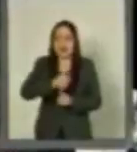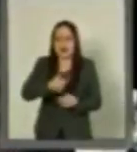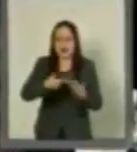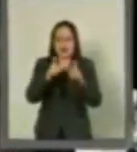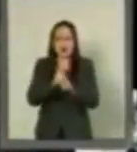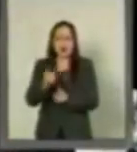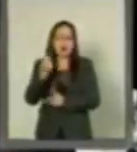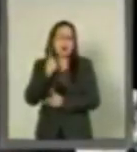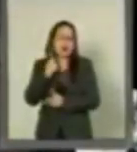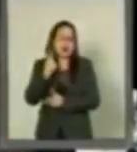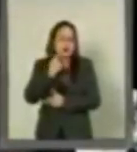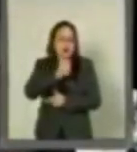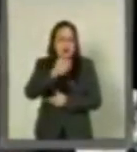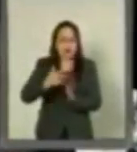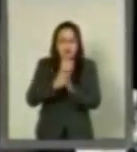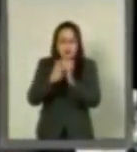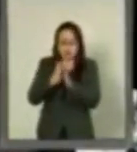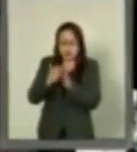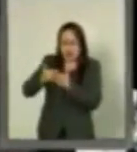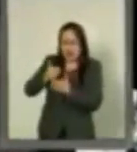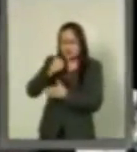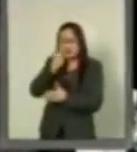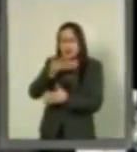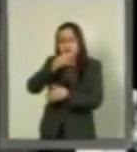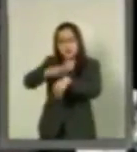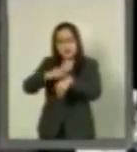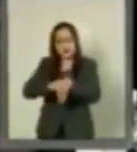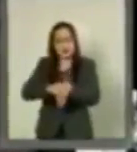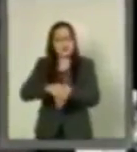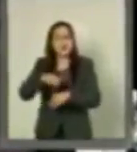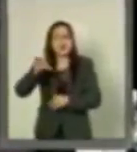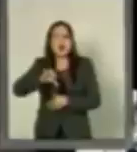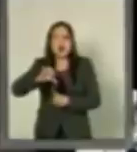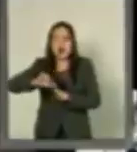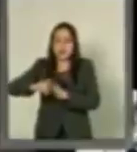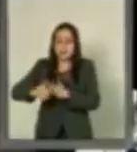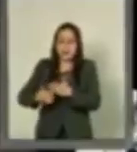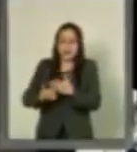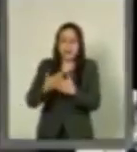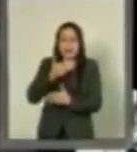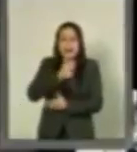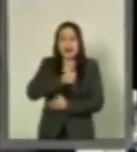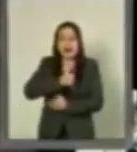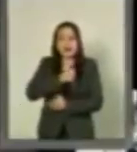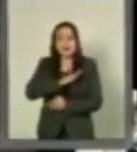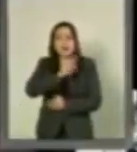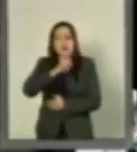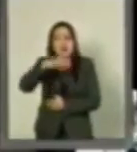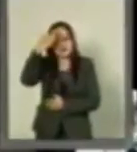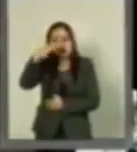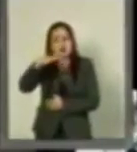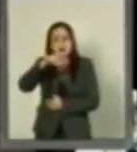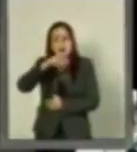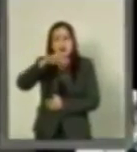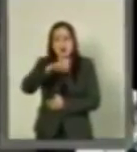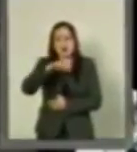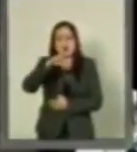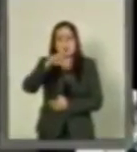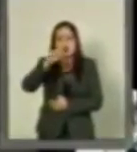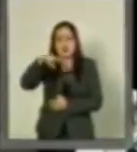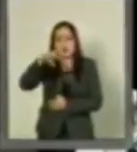señores senadores, me permito hacer el siguiente anuncio. Les informo que esta madrugada ocurrió el lamentable deceso del señor Manuel Romero